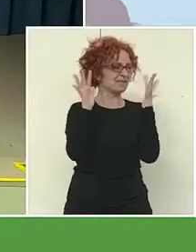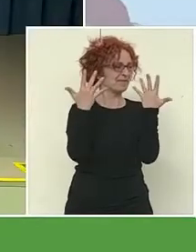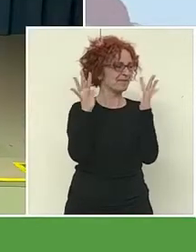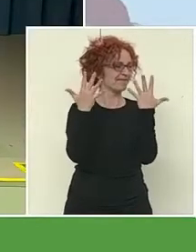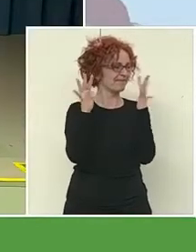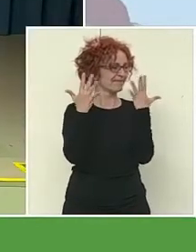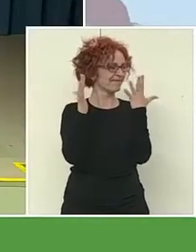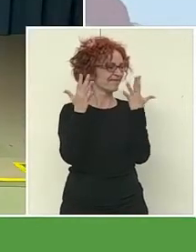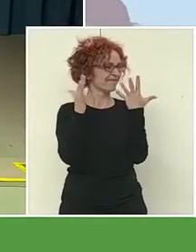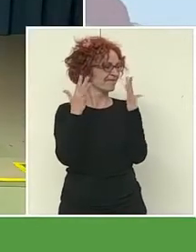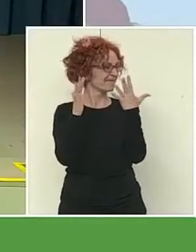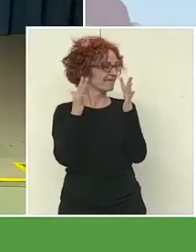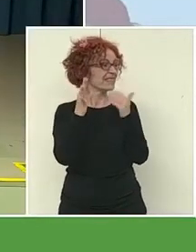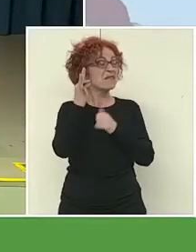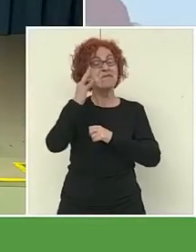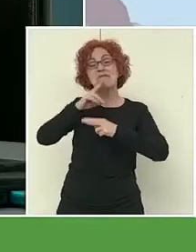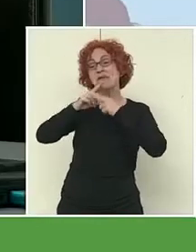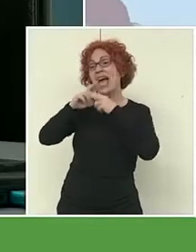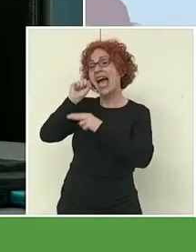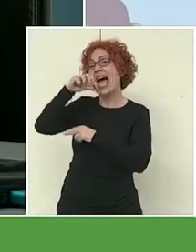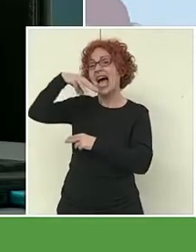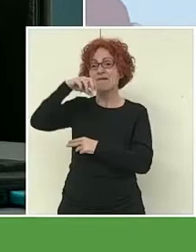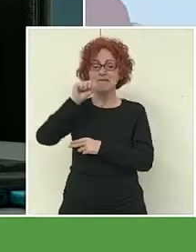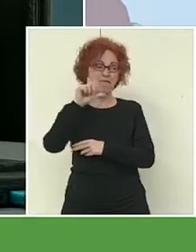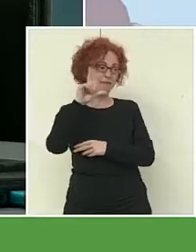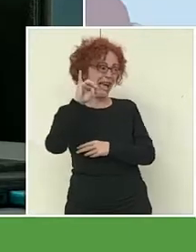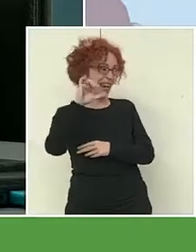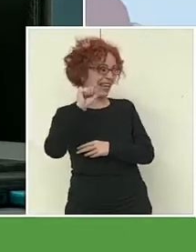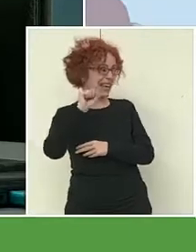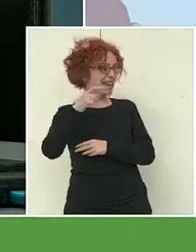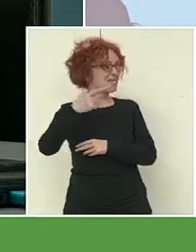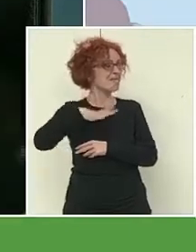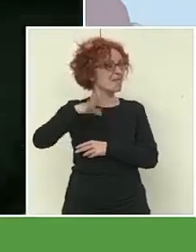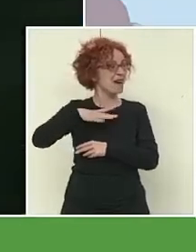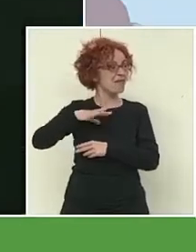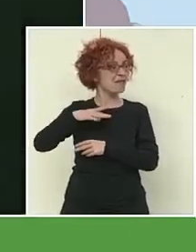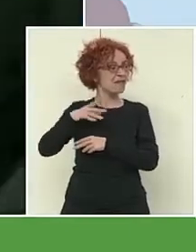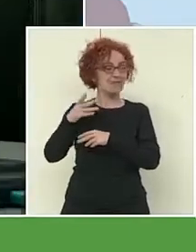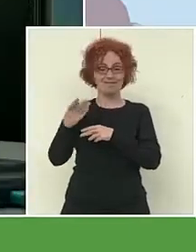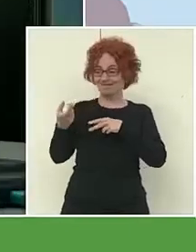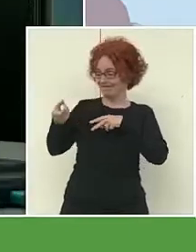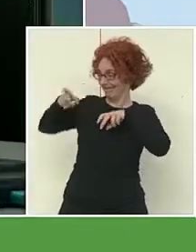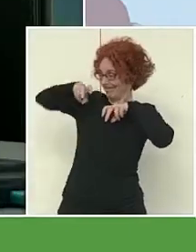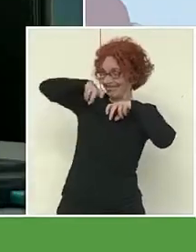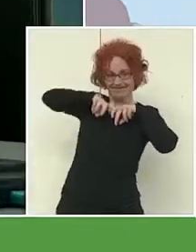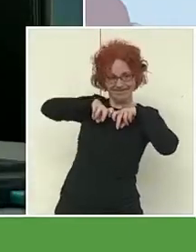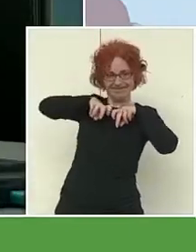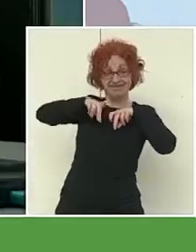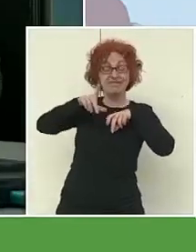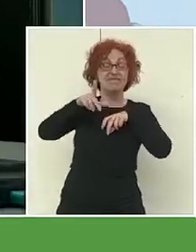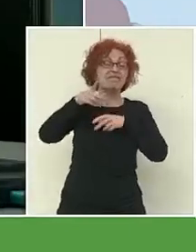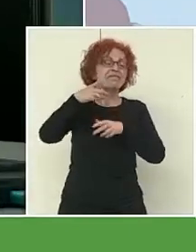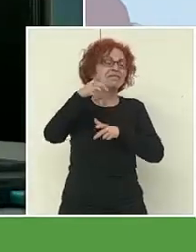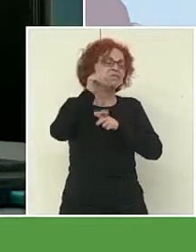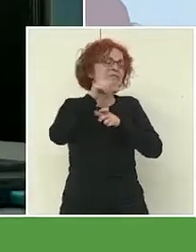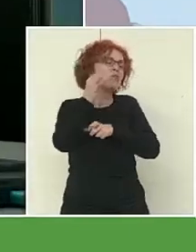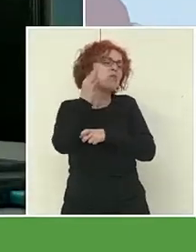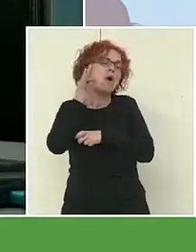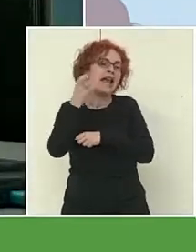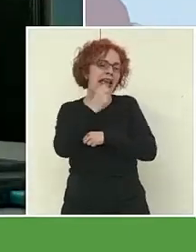Amalia, sube, por favor, porque, bueno, puede ser que se tengan preguntas sobre, bueno,